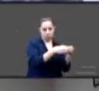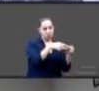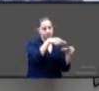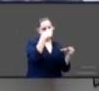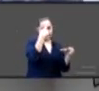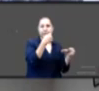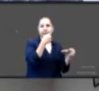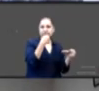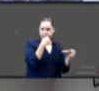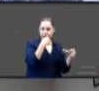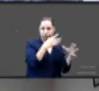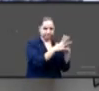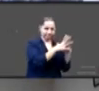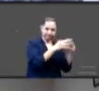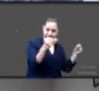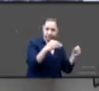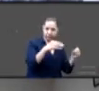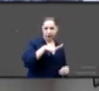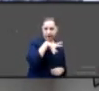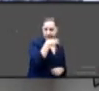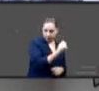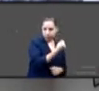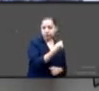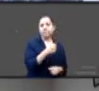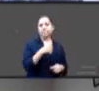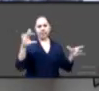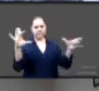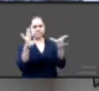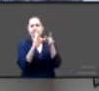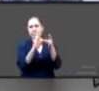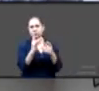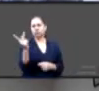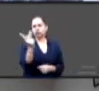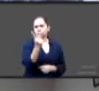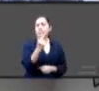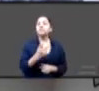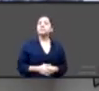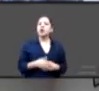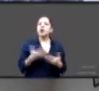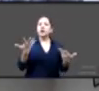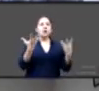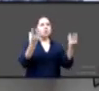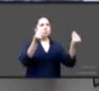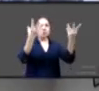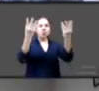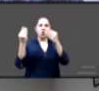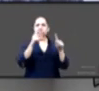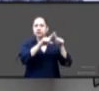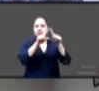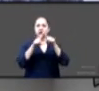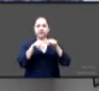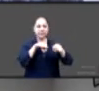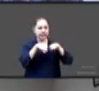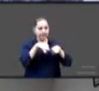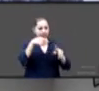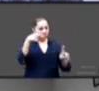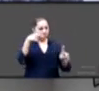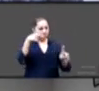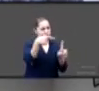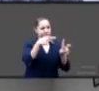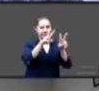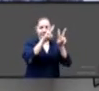Explotados. Muchas de las personas que trabajan en esta temática de combate al abuso y explotación sexual infantil o al material de abuso sexual